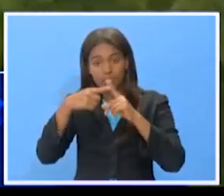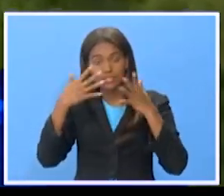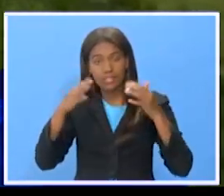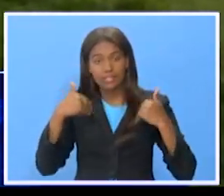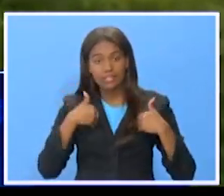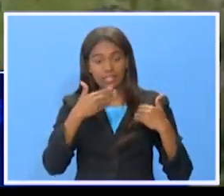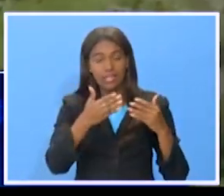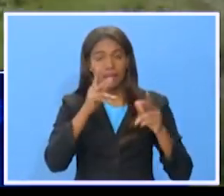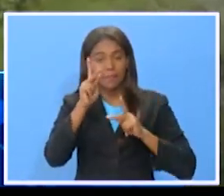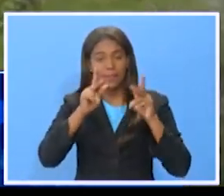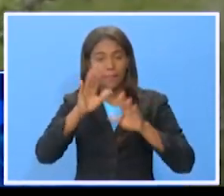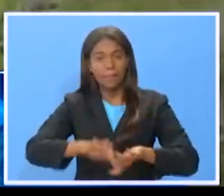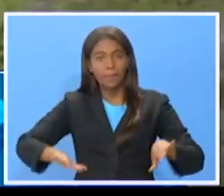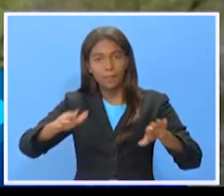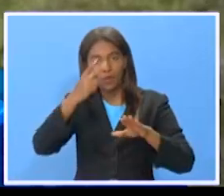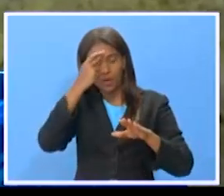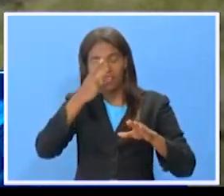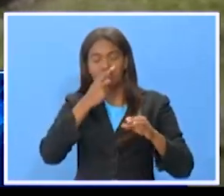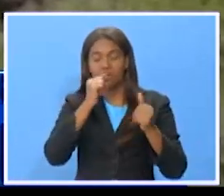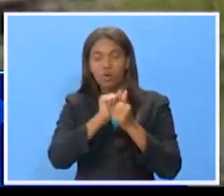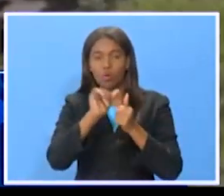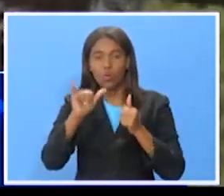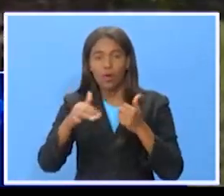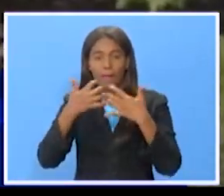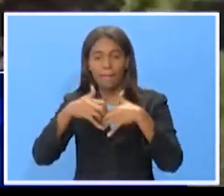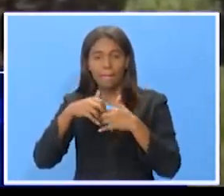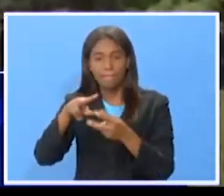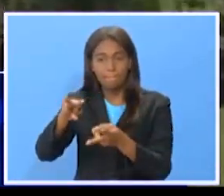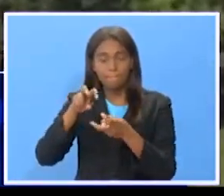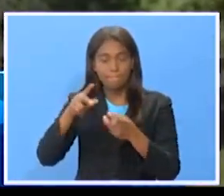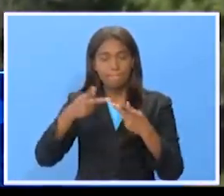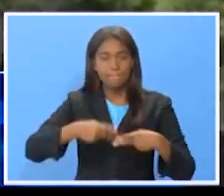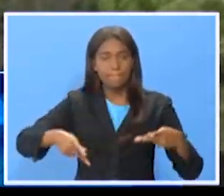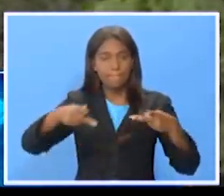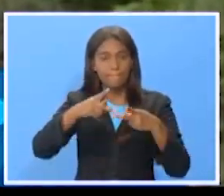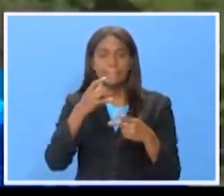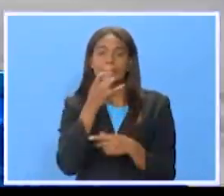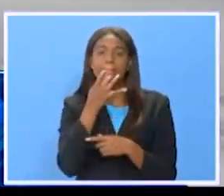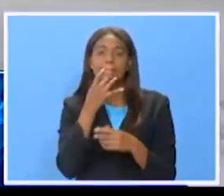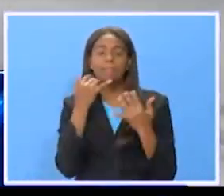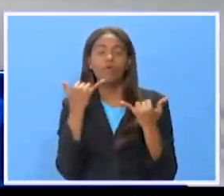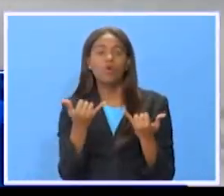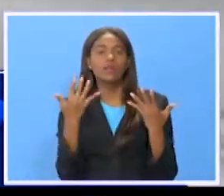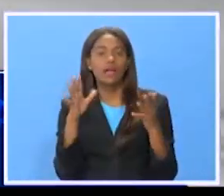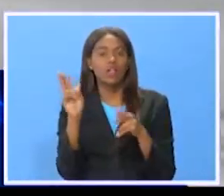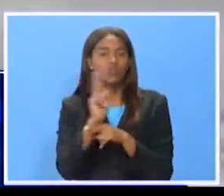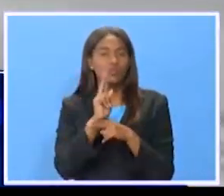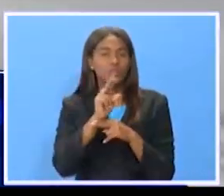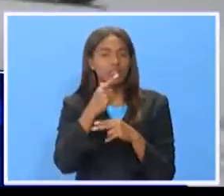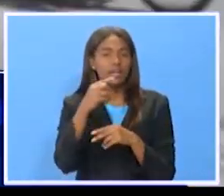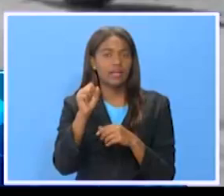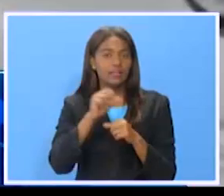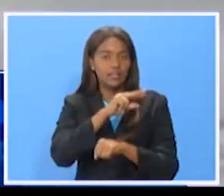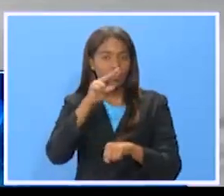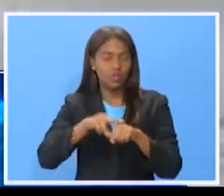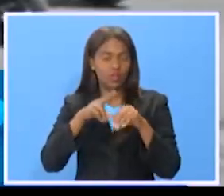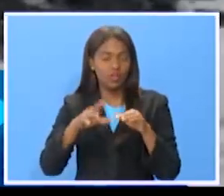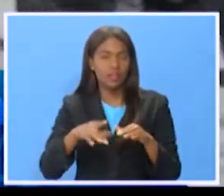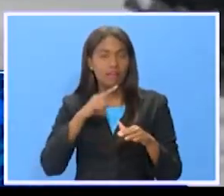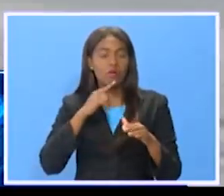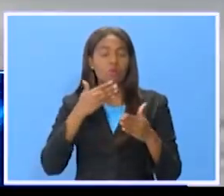teniendo la sociedad dominicana con la conversión de plantas del parque eléctrico, que hoy día están utilizando el gas natural con